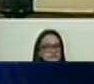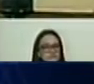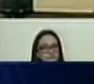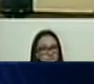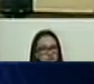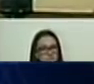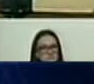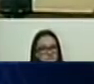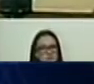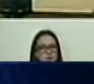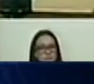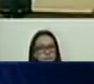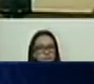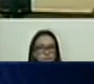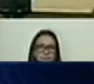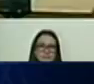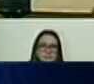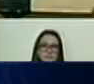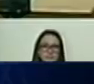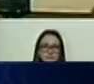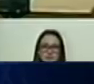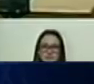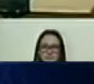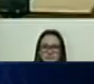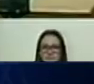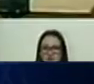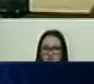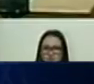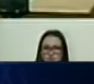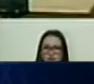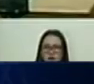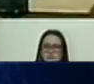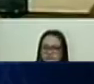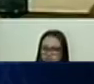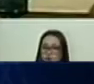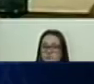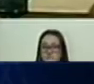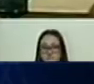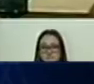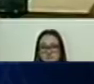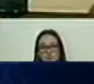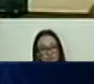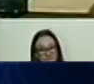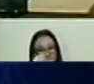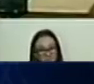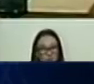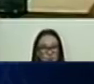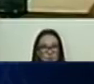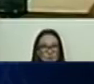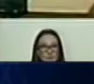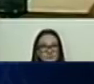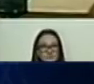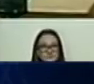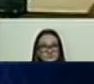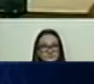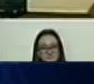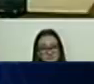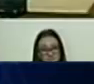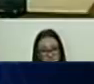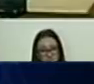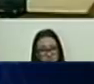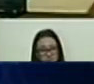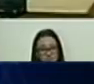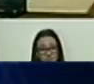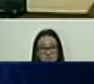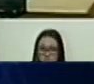venezolano, mero suramericano, surgió de Angostura, del Orinoco. Y el discurso de Angostura, que fue